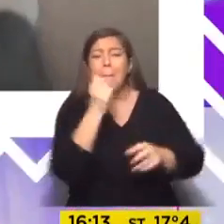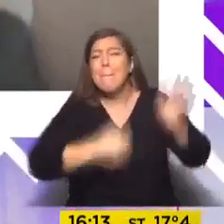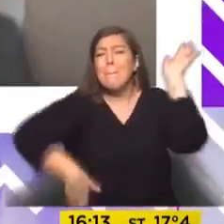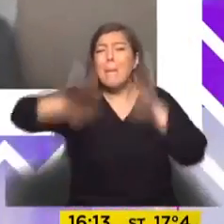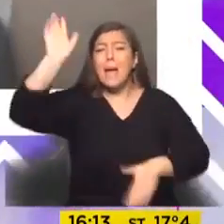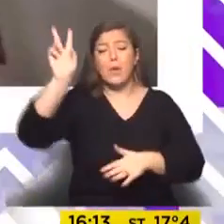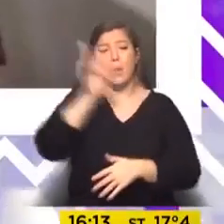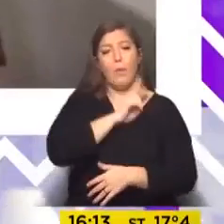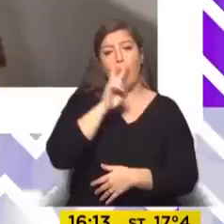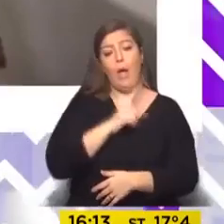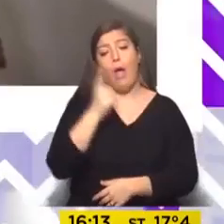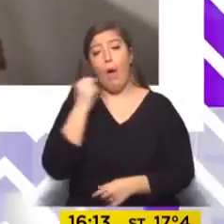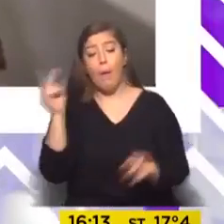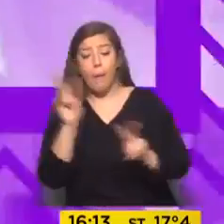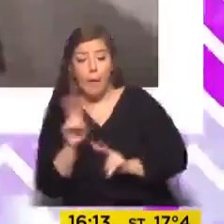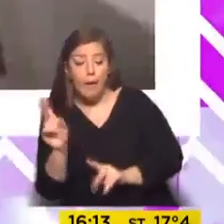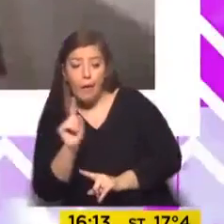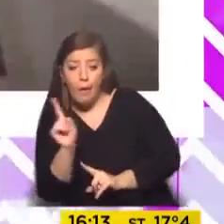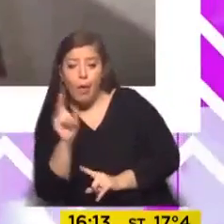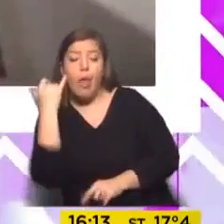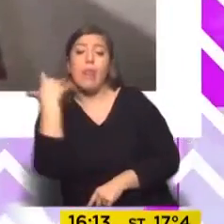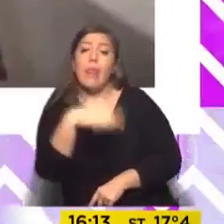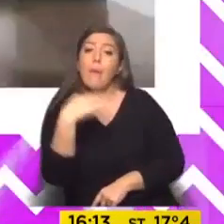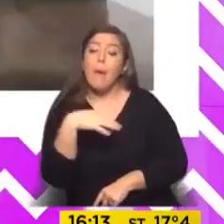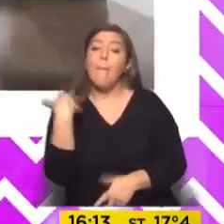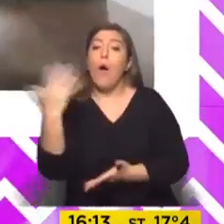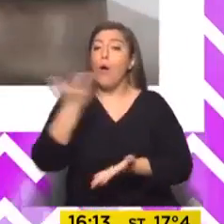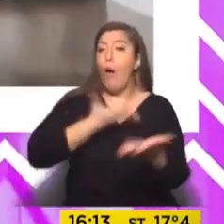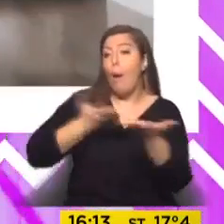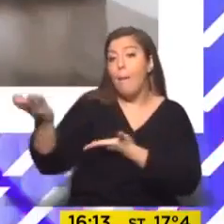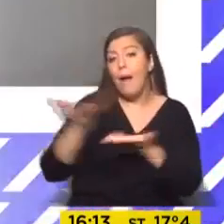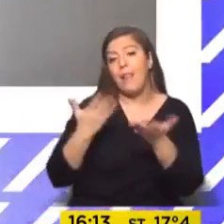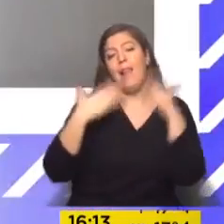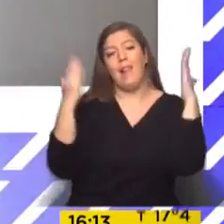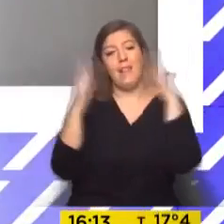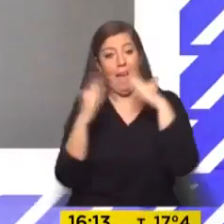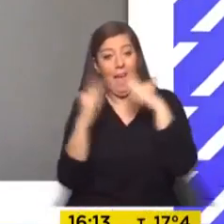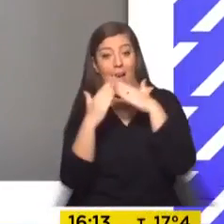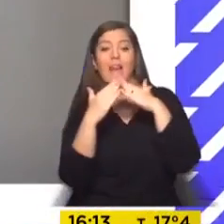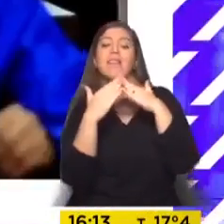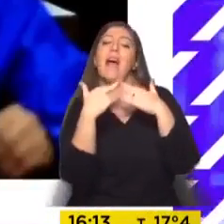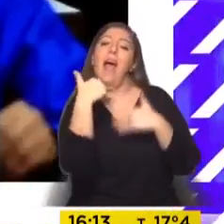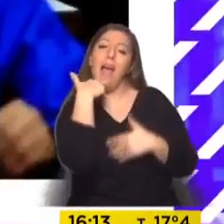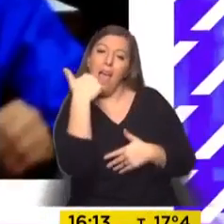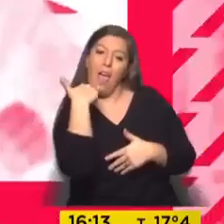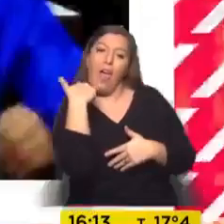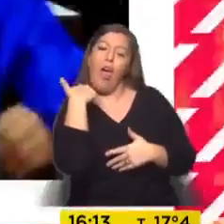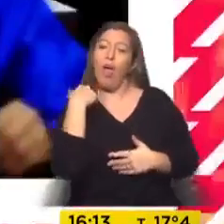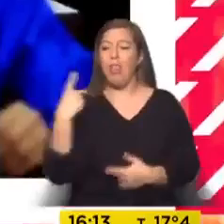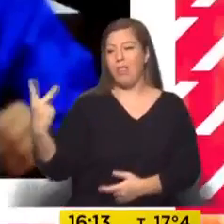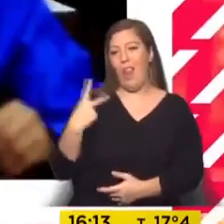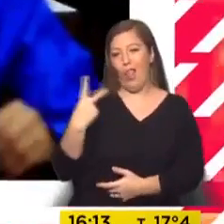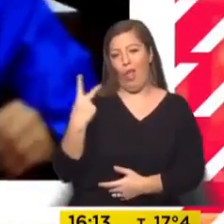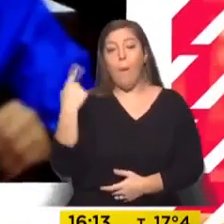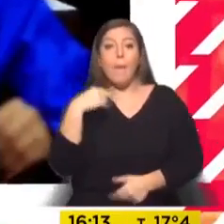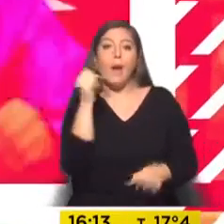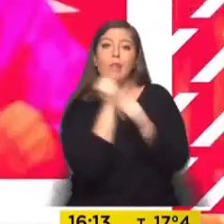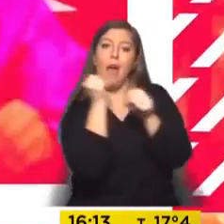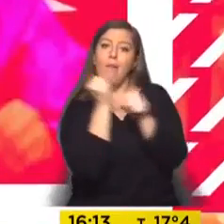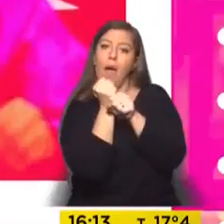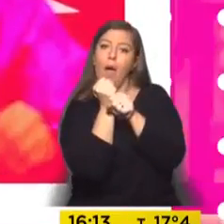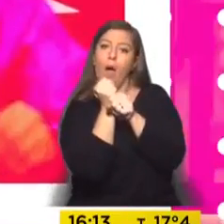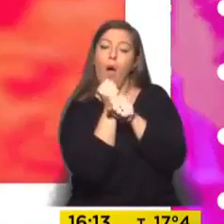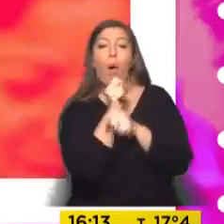varones. Y tenemos que compartirlas. La casa y los hijos son de los dos. Para estas tareas las mujeres no